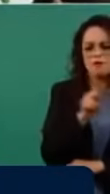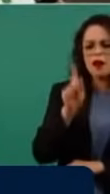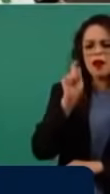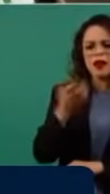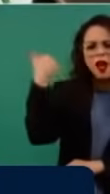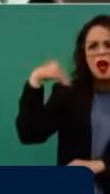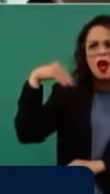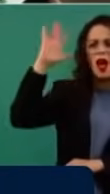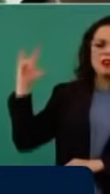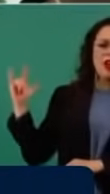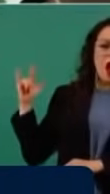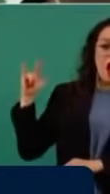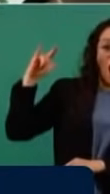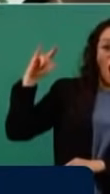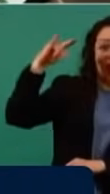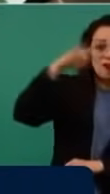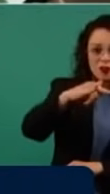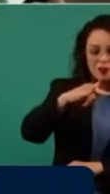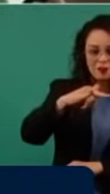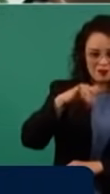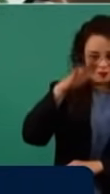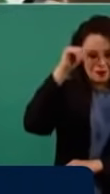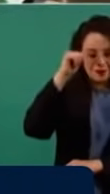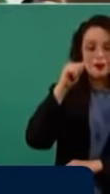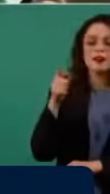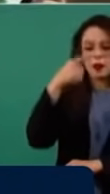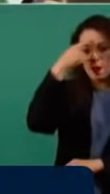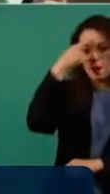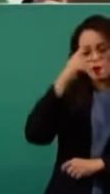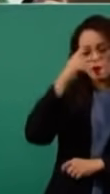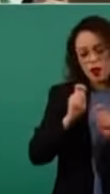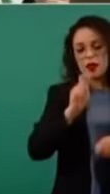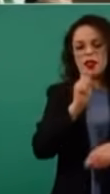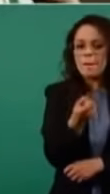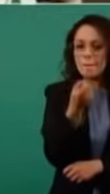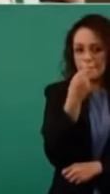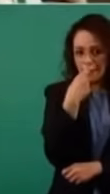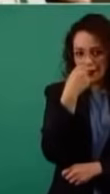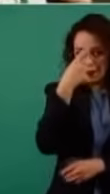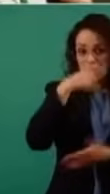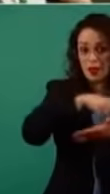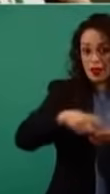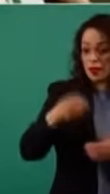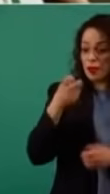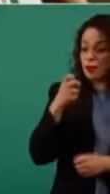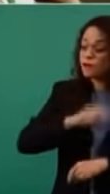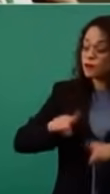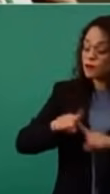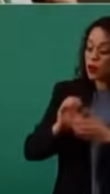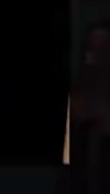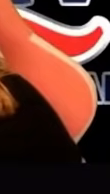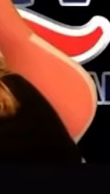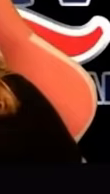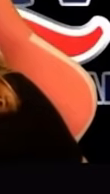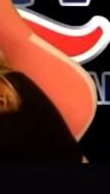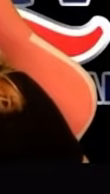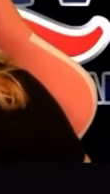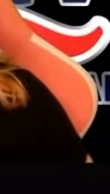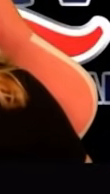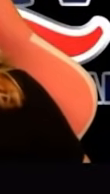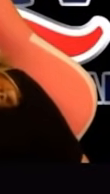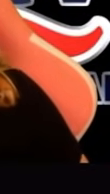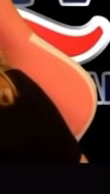son los malos y quiénes son los perversos. Y en esas líneas siempre van a participar, cuando estamos hablando de